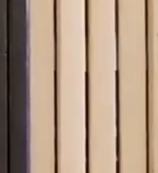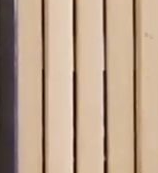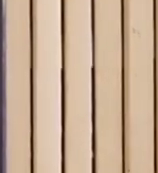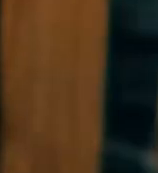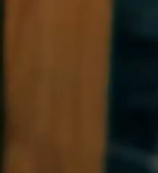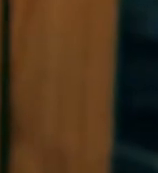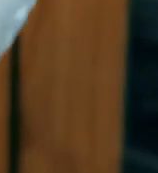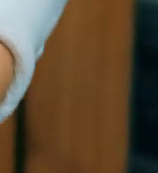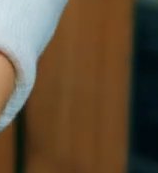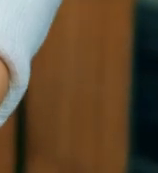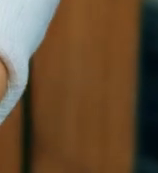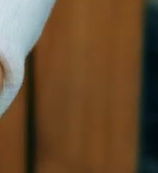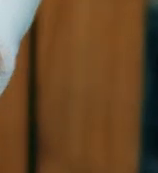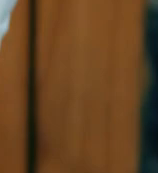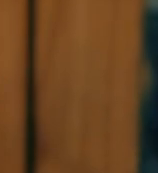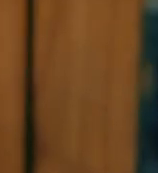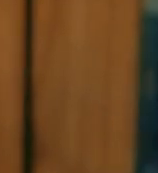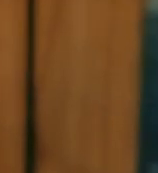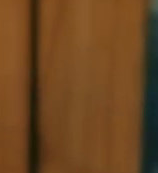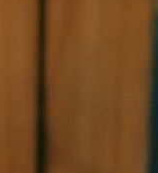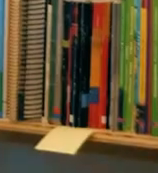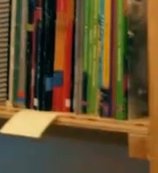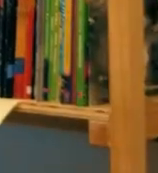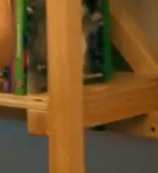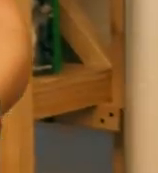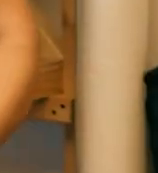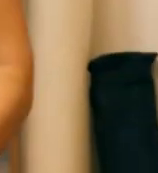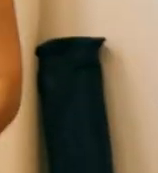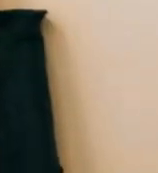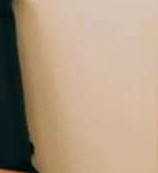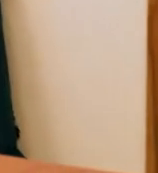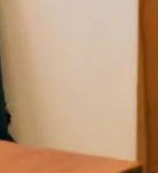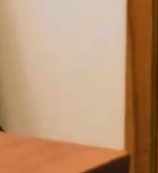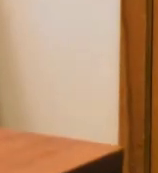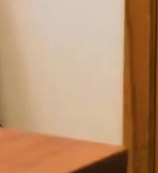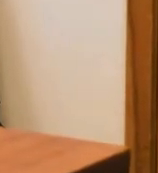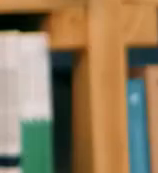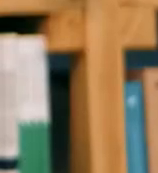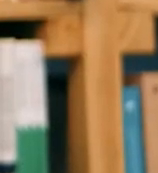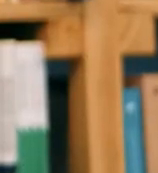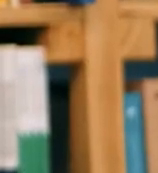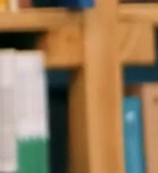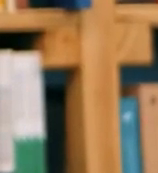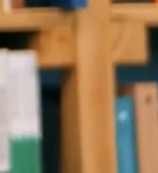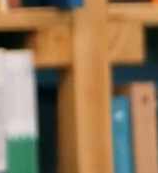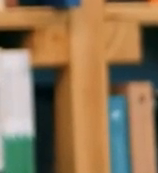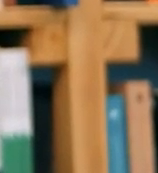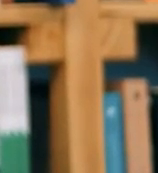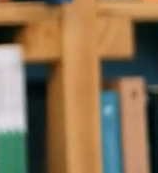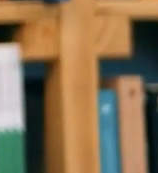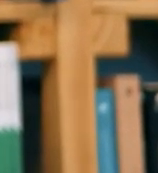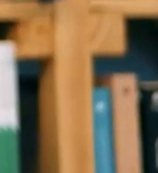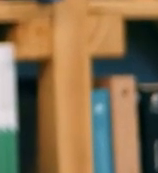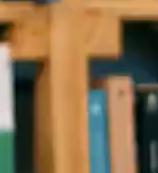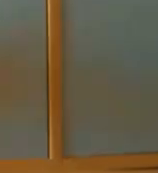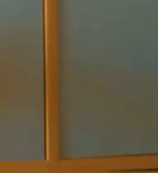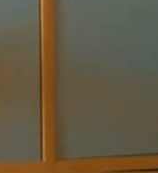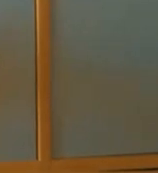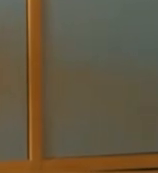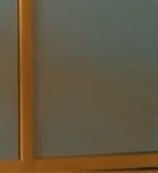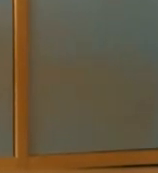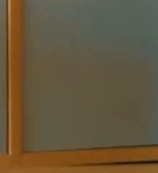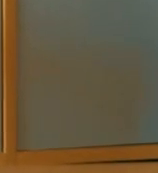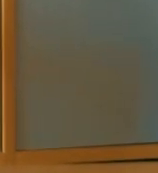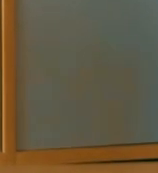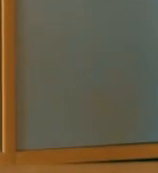disponibilidad a largo plazo para consultas futuras en resumen estas unidades trabajan en conjunto para difundir